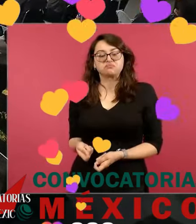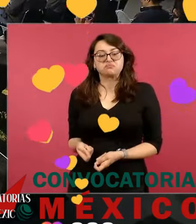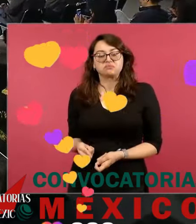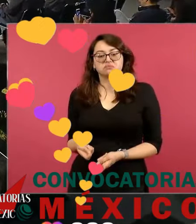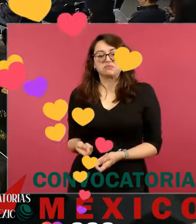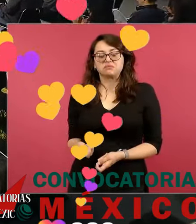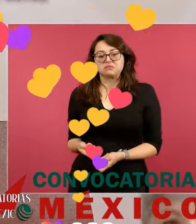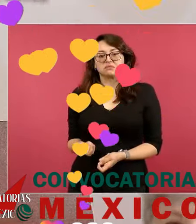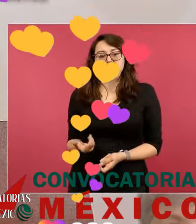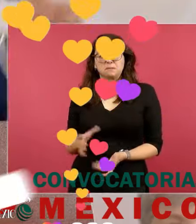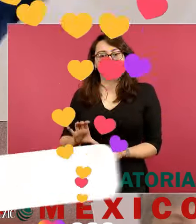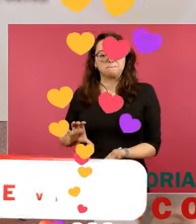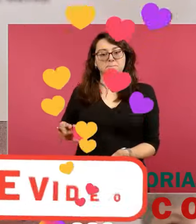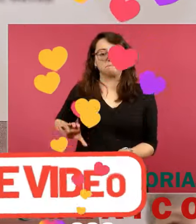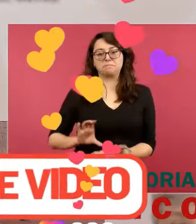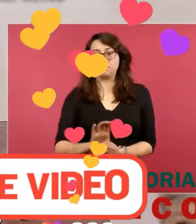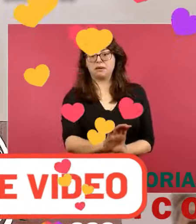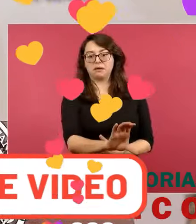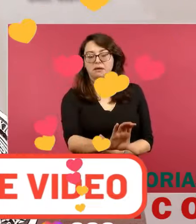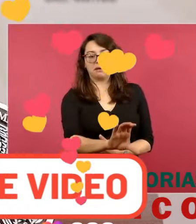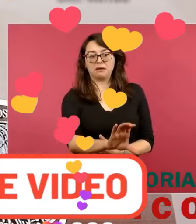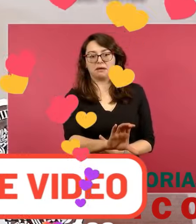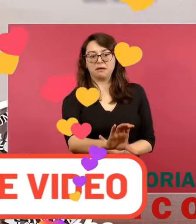por dinero y la compran.